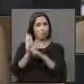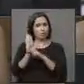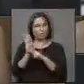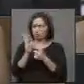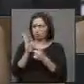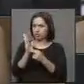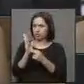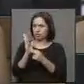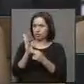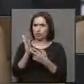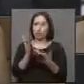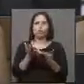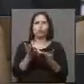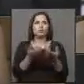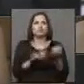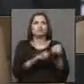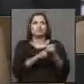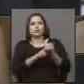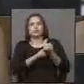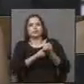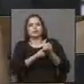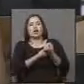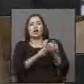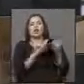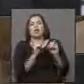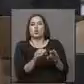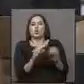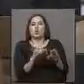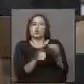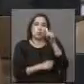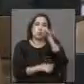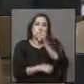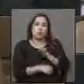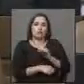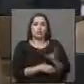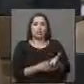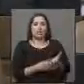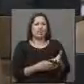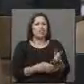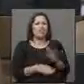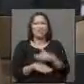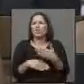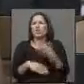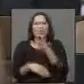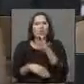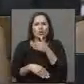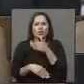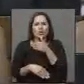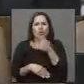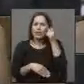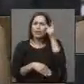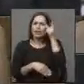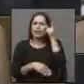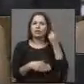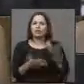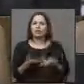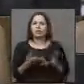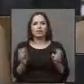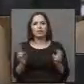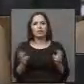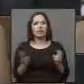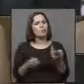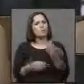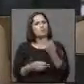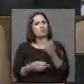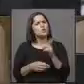un puñal en el corazón a la educación particular subvencionada, donde nadie entendía mucho acerca de esto y por qué no se partió